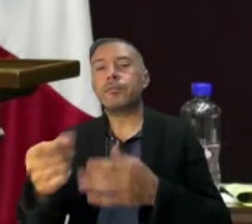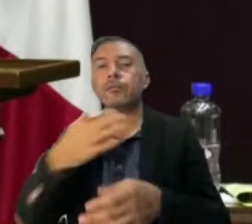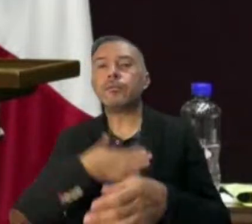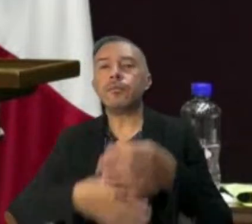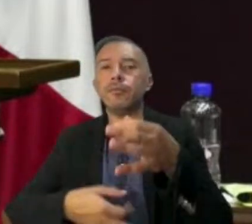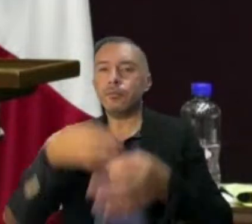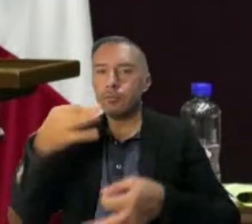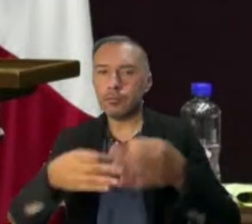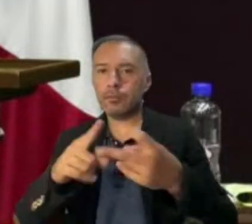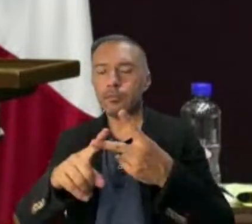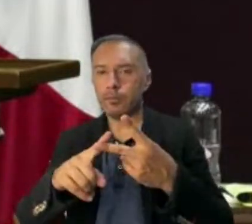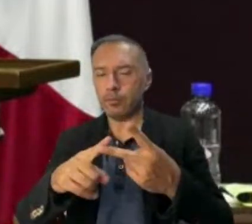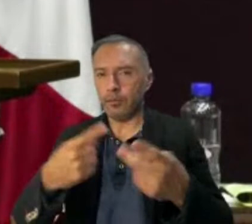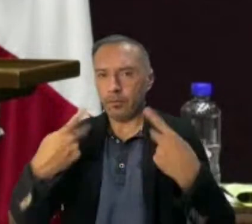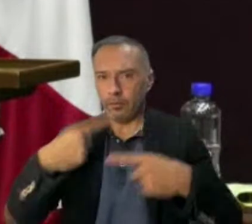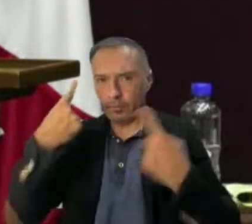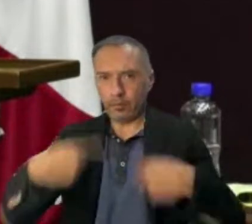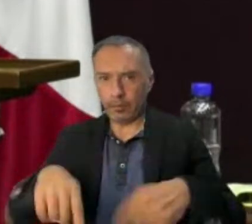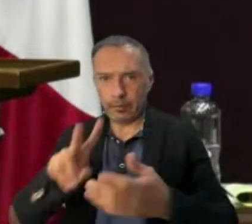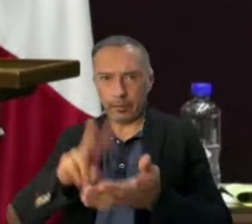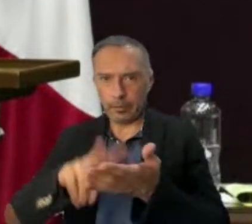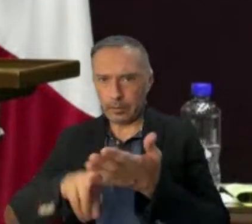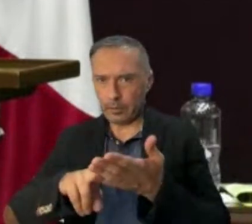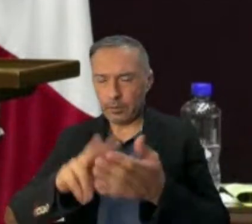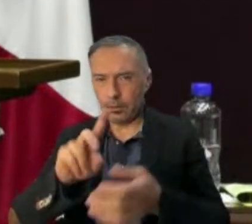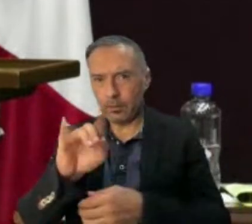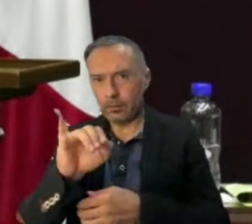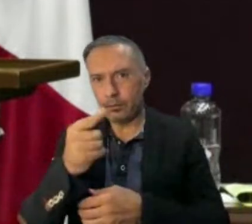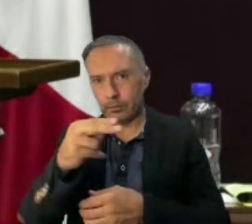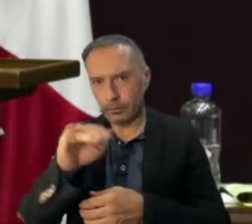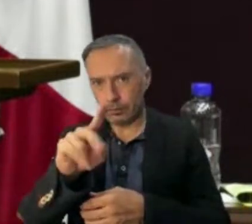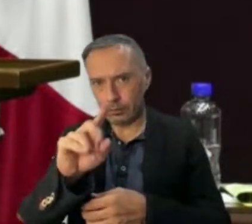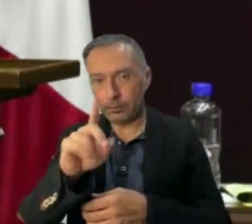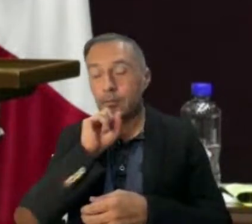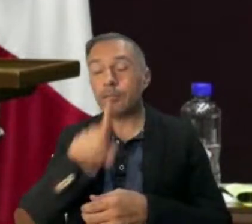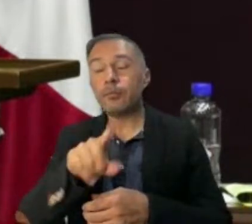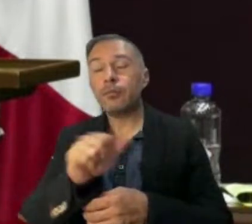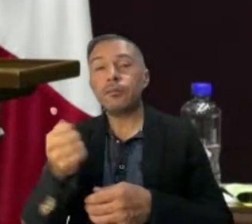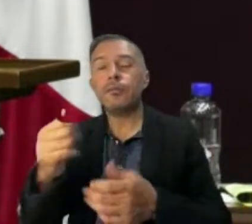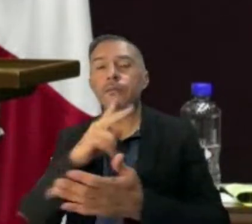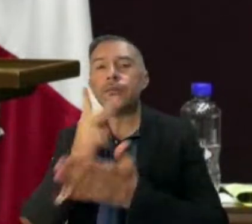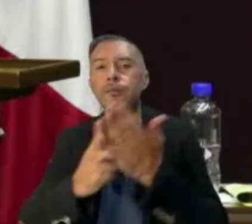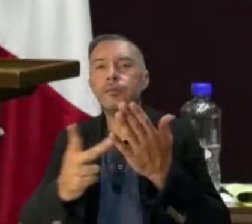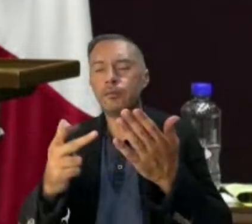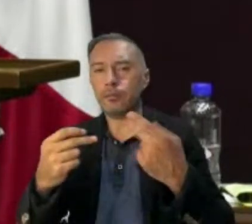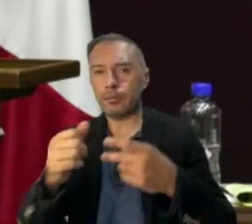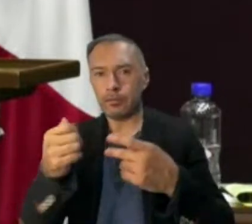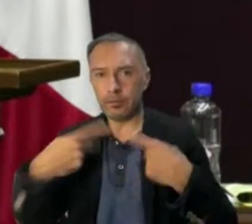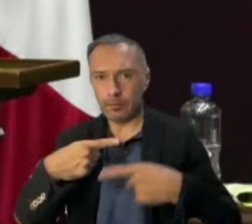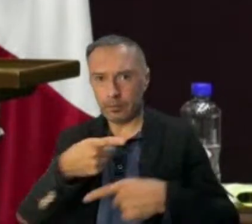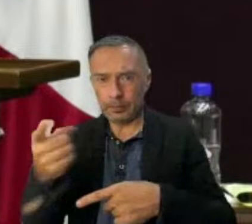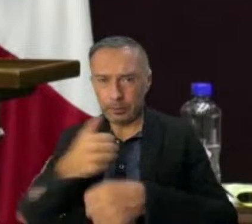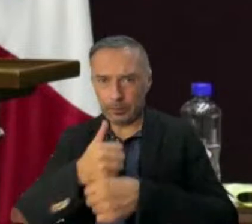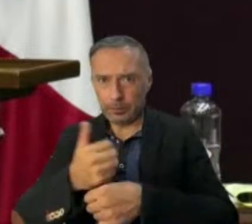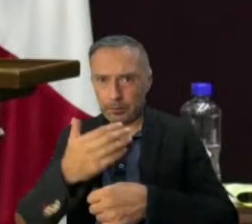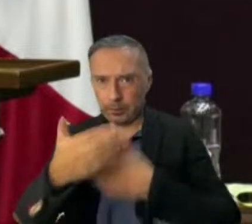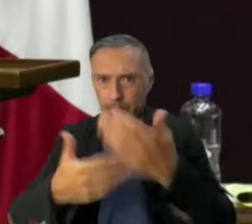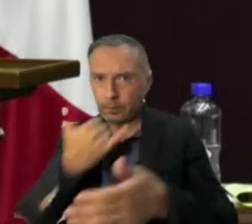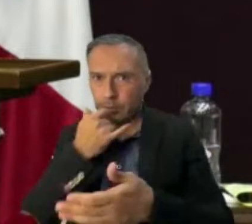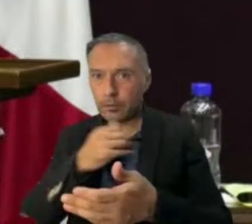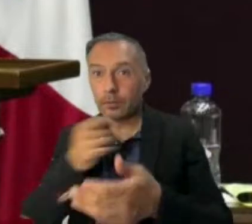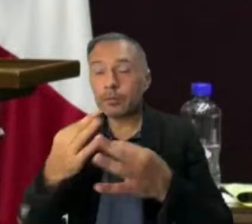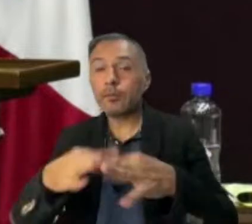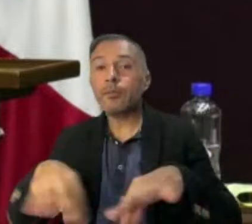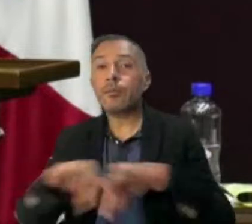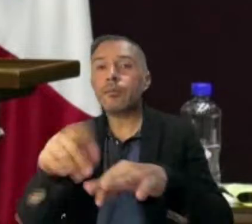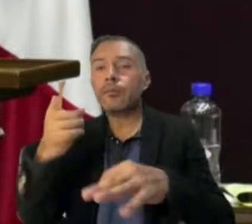dignidad. La priorización de los programas sociales para las víctimas de reparación del daño es fundamental para garantizar la justicia y la dignidad